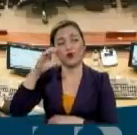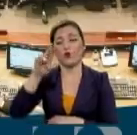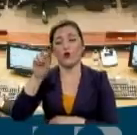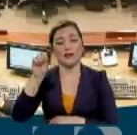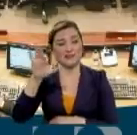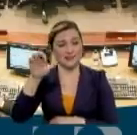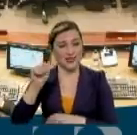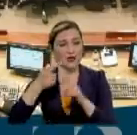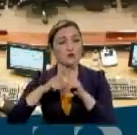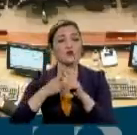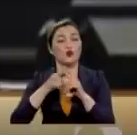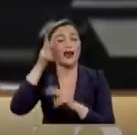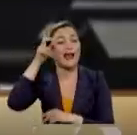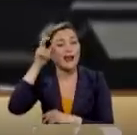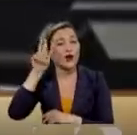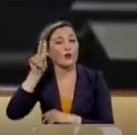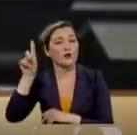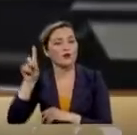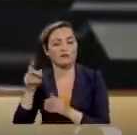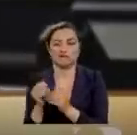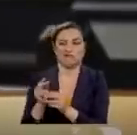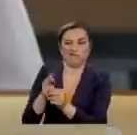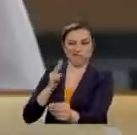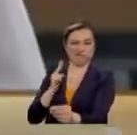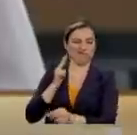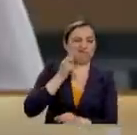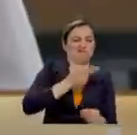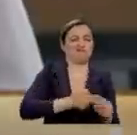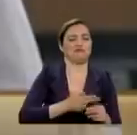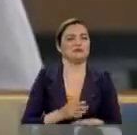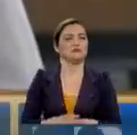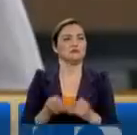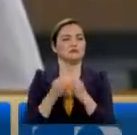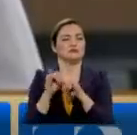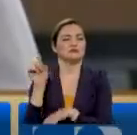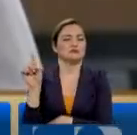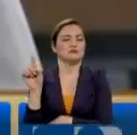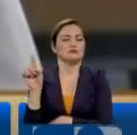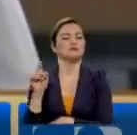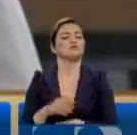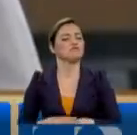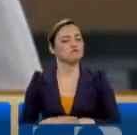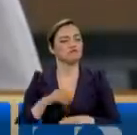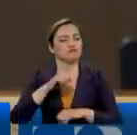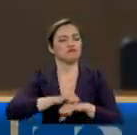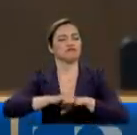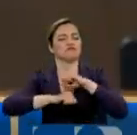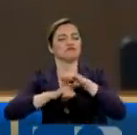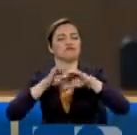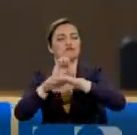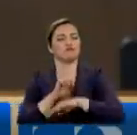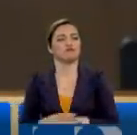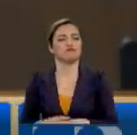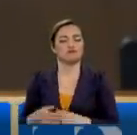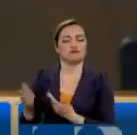entró a este periodo legislativo por Creo y luego se separó. De los independientes, Ángel Gende quiere reelegirse por Construye Ecuador, y lo